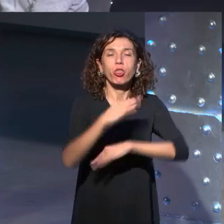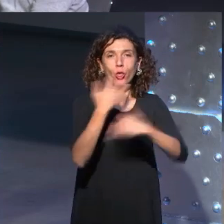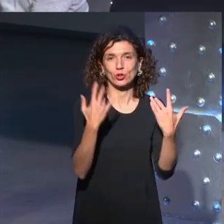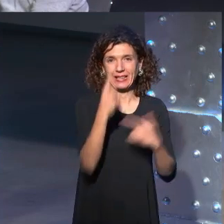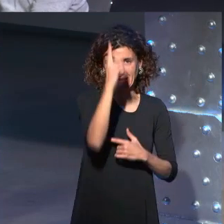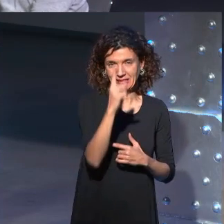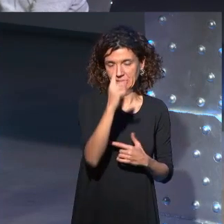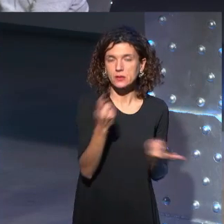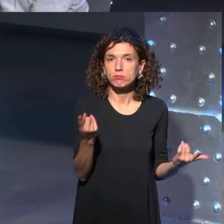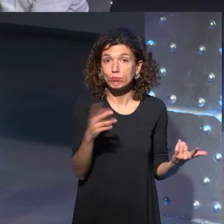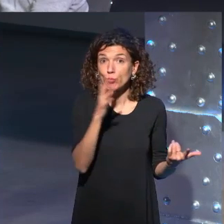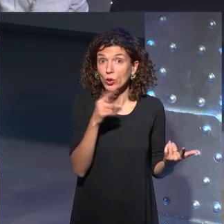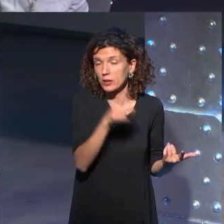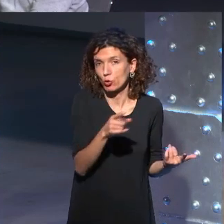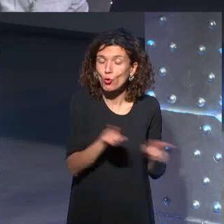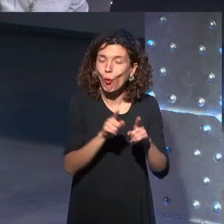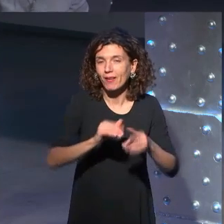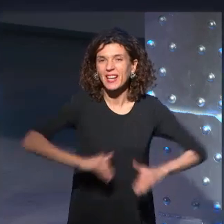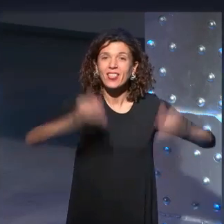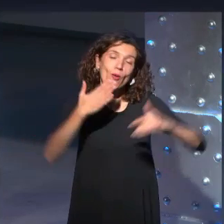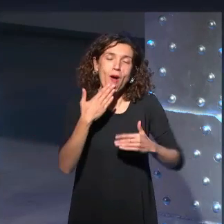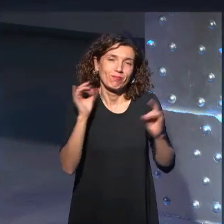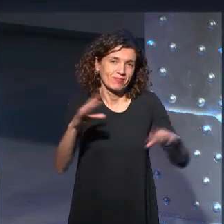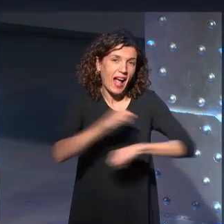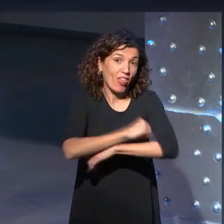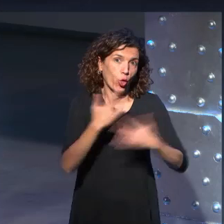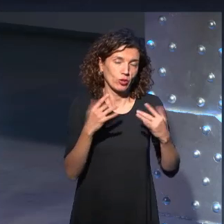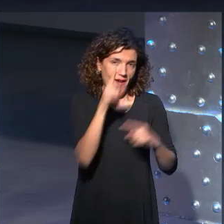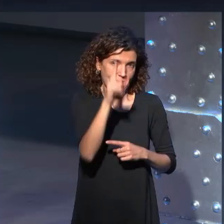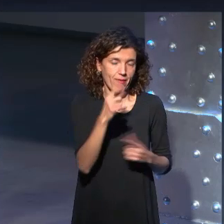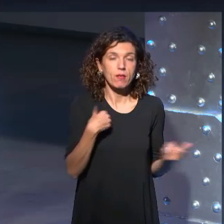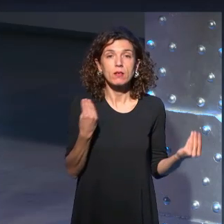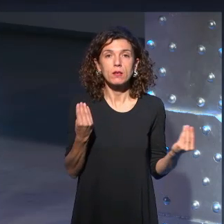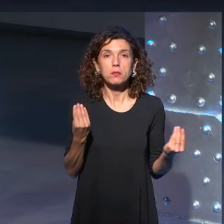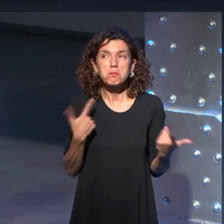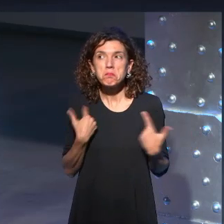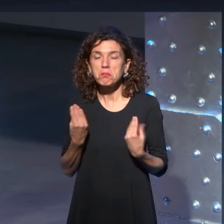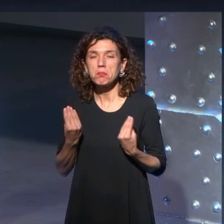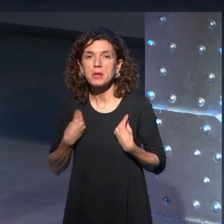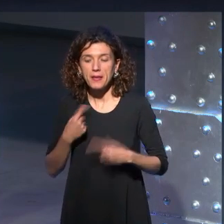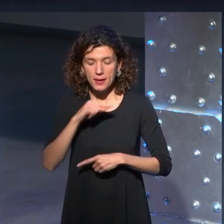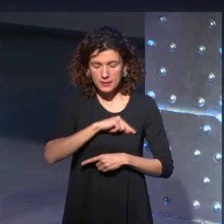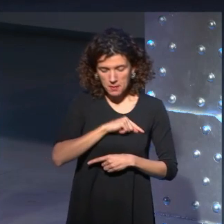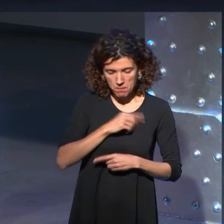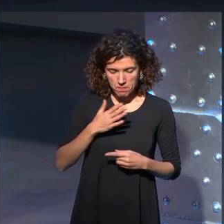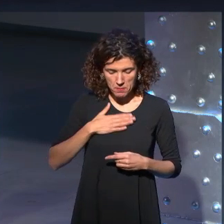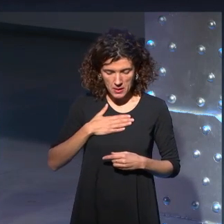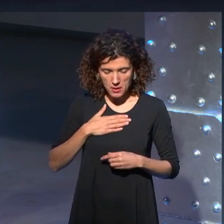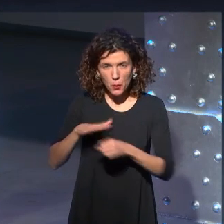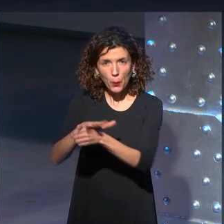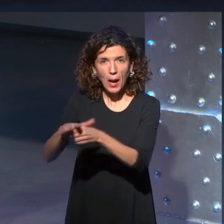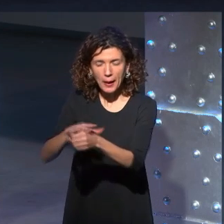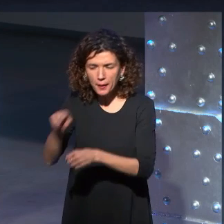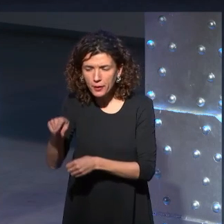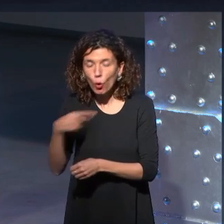en las azoteas. Por eso es que crecí en las azoteas. Entonces, sentí que esa vida en el barrio en el que crecí, que es el